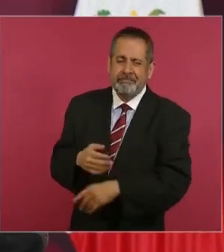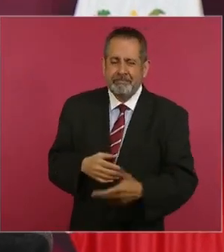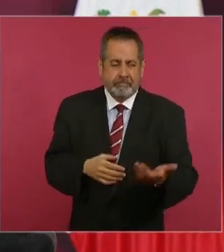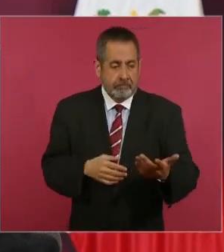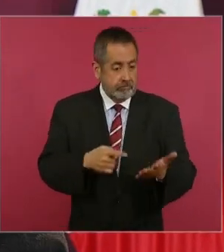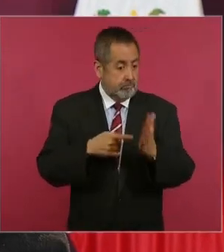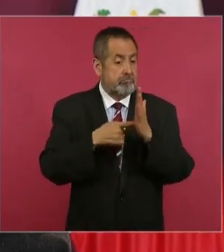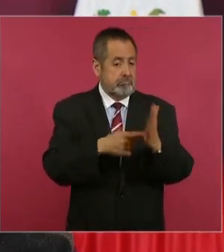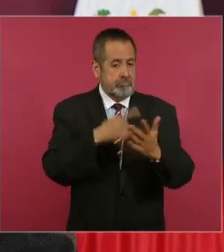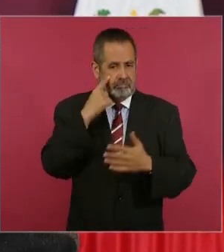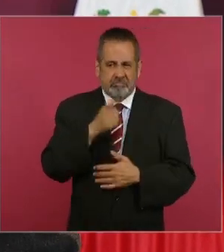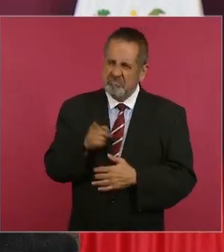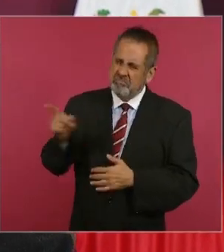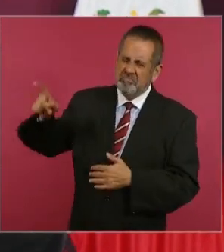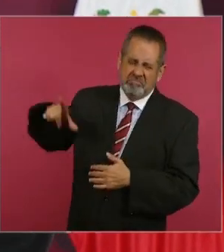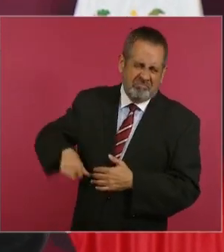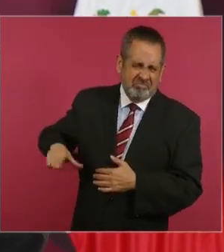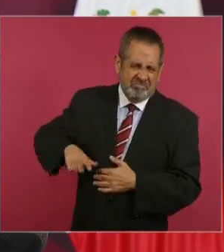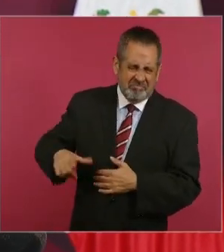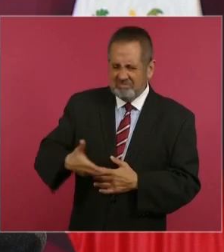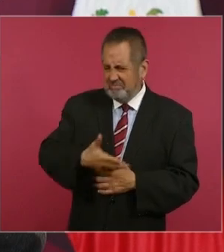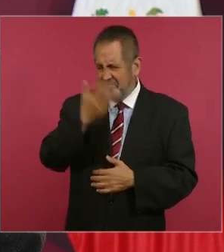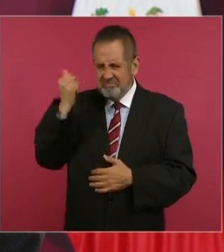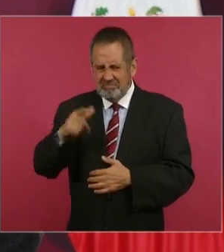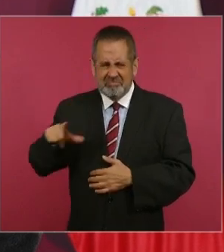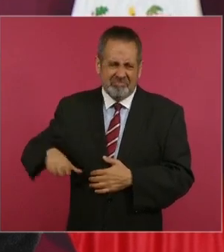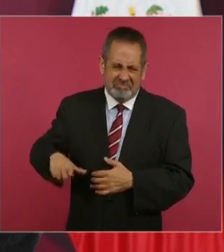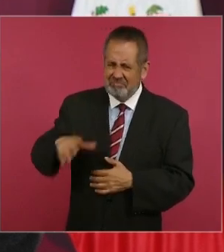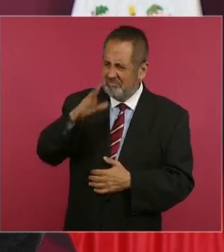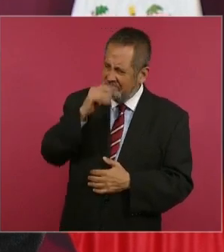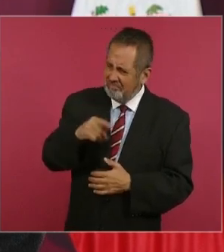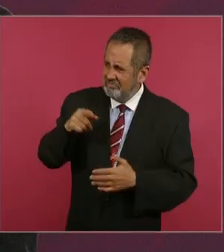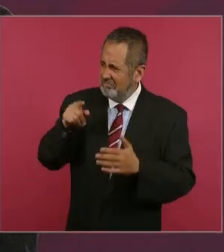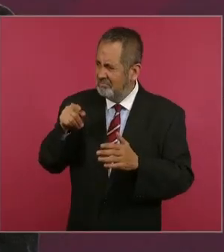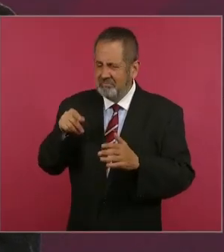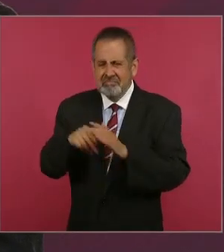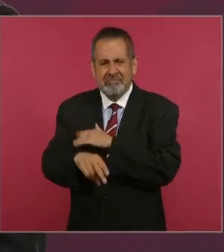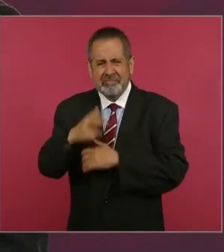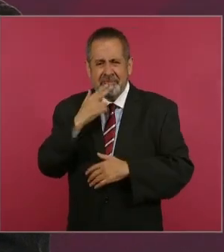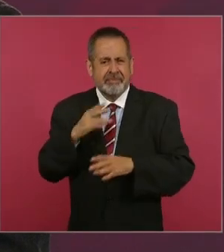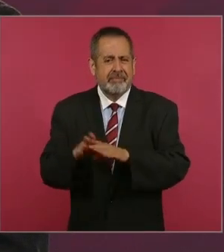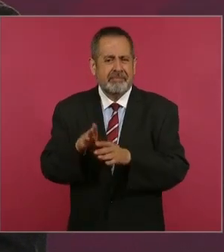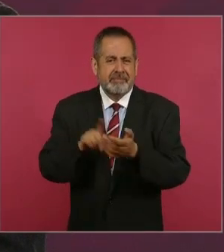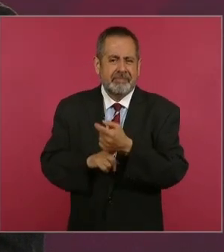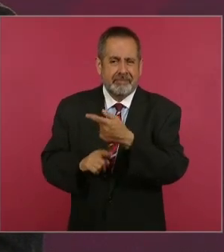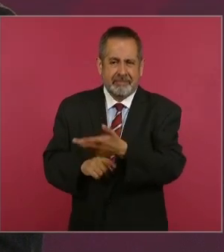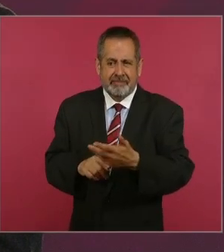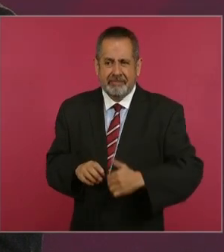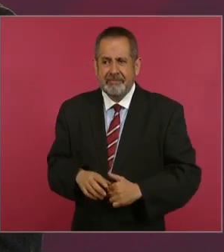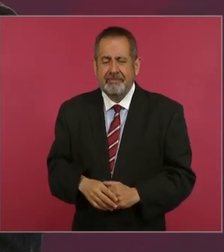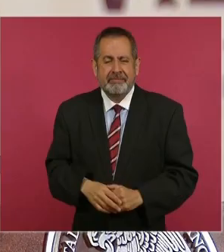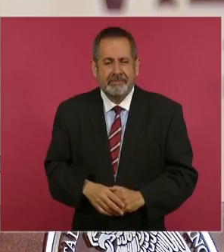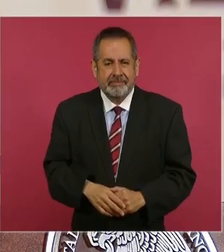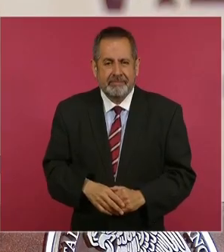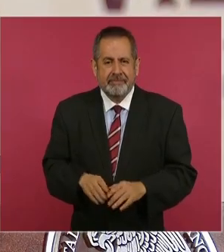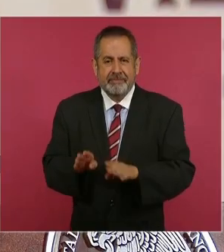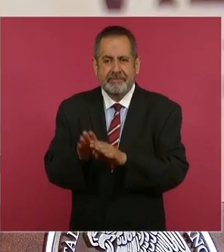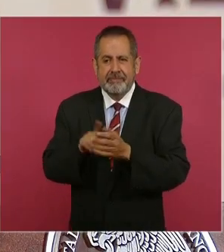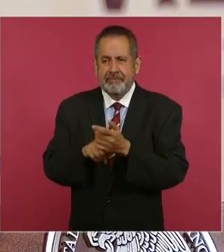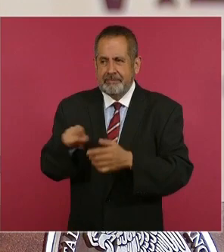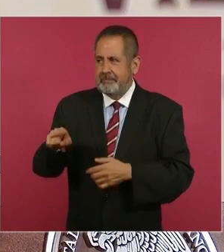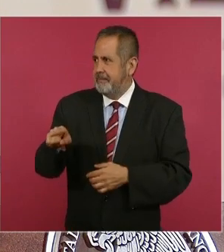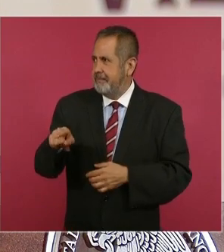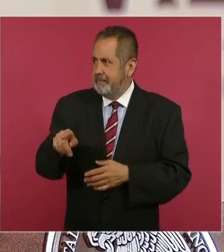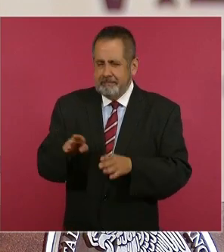demostrar de que este es un gobierno incapaz se atreven a decir un dueño de un